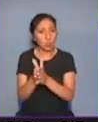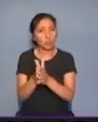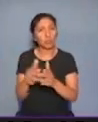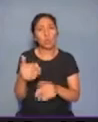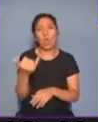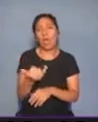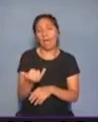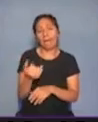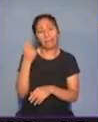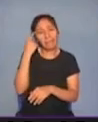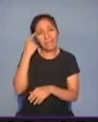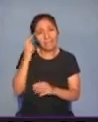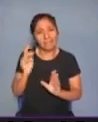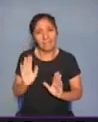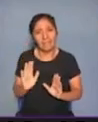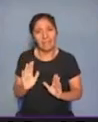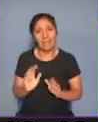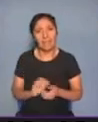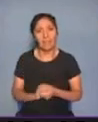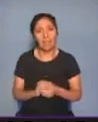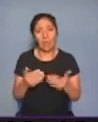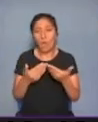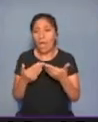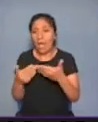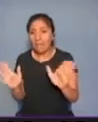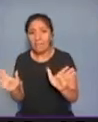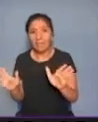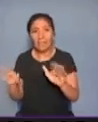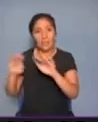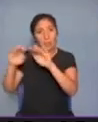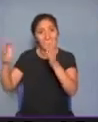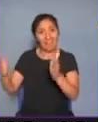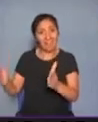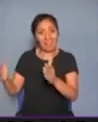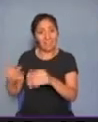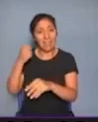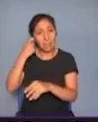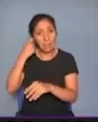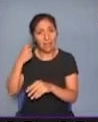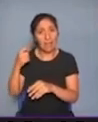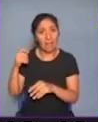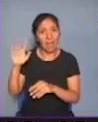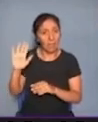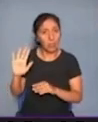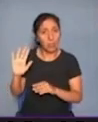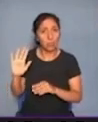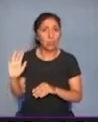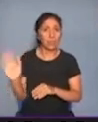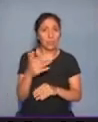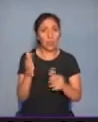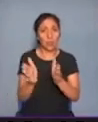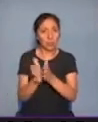tenemos planeado ahí bueno eh habrí una residencia para los adultos de todos